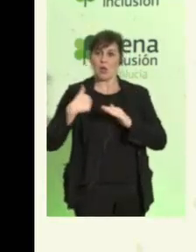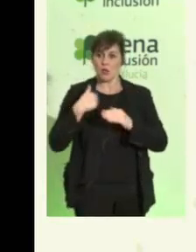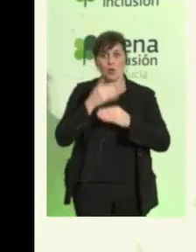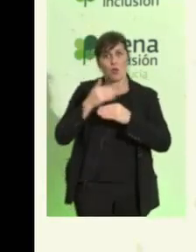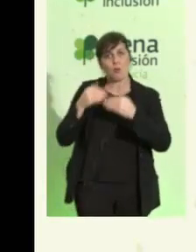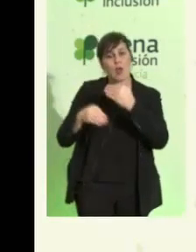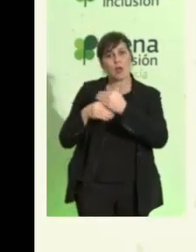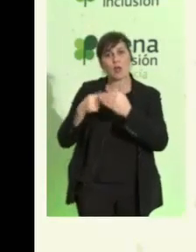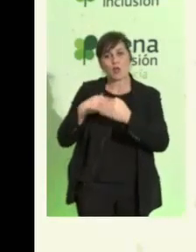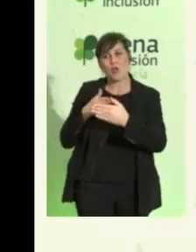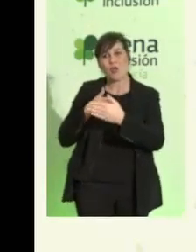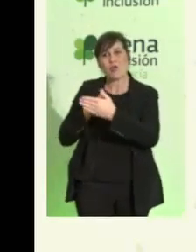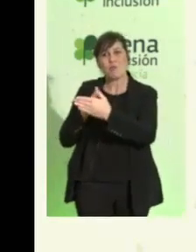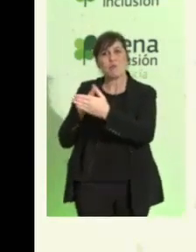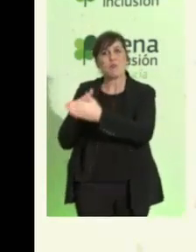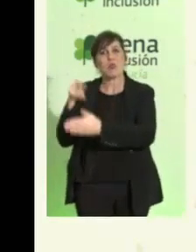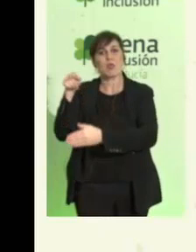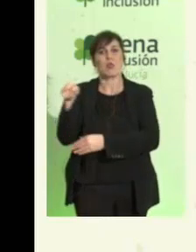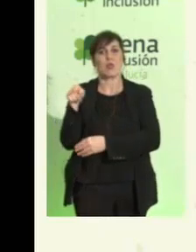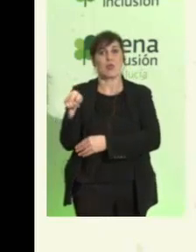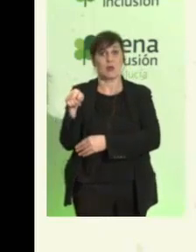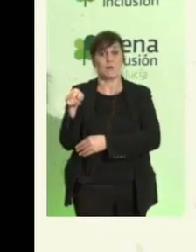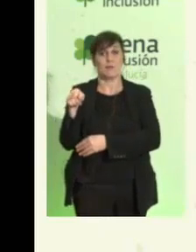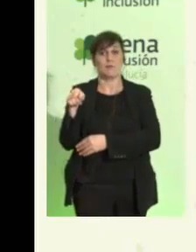no es que no la apoyásemos, es que éramos la barrera,